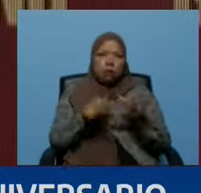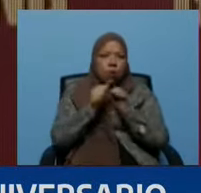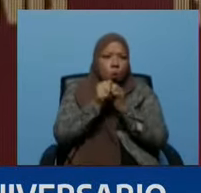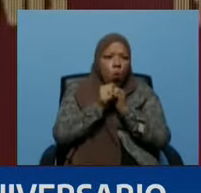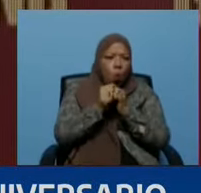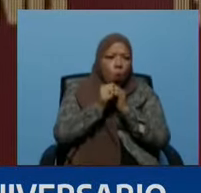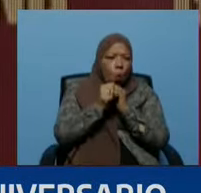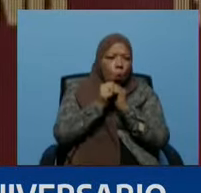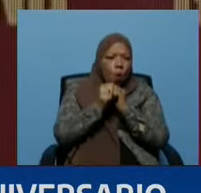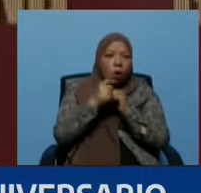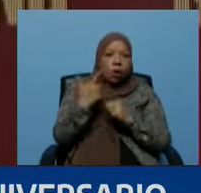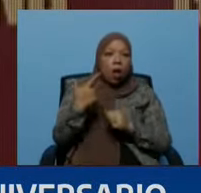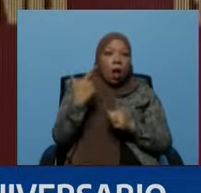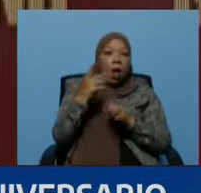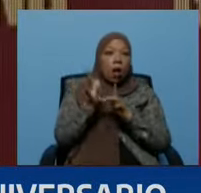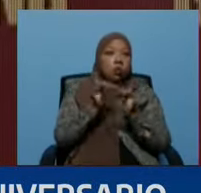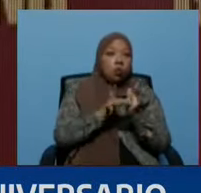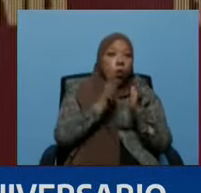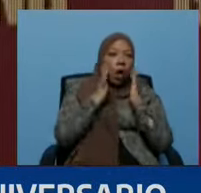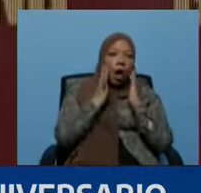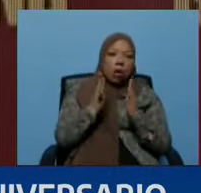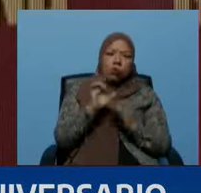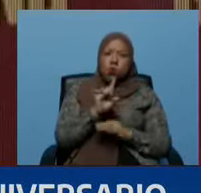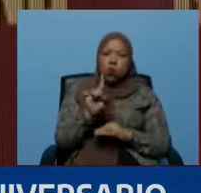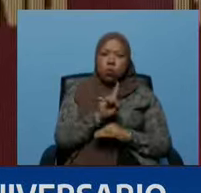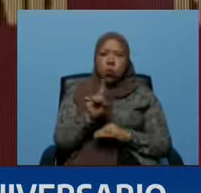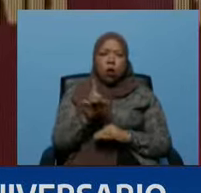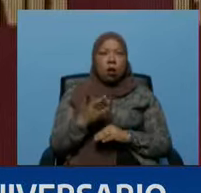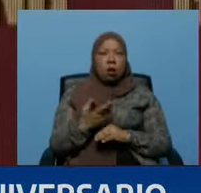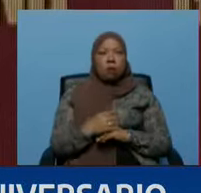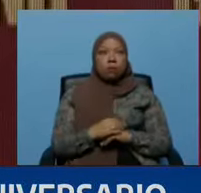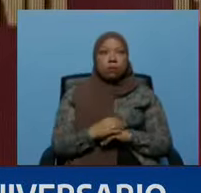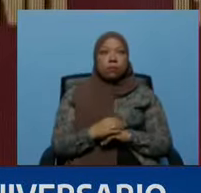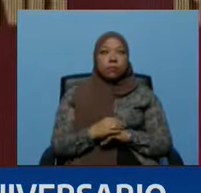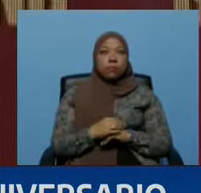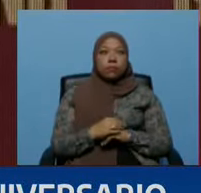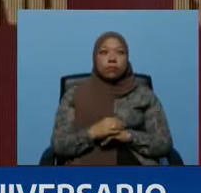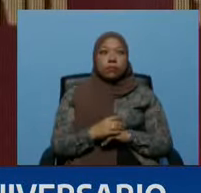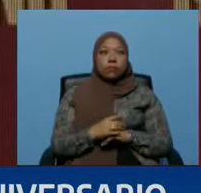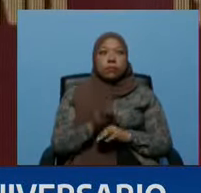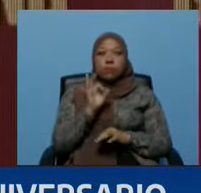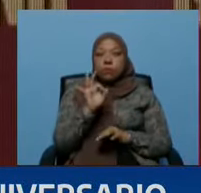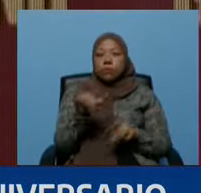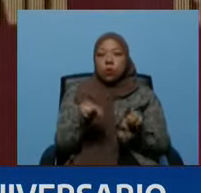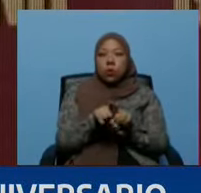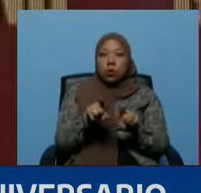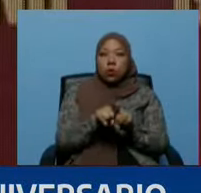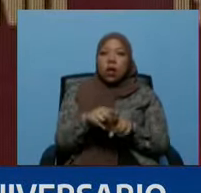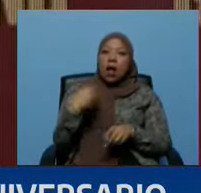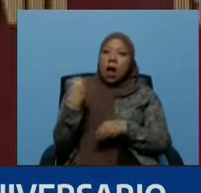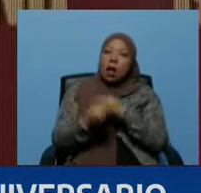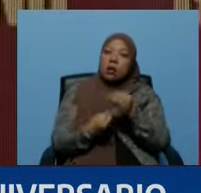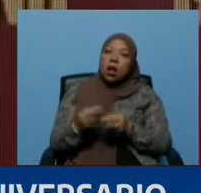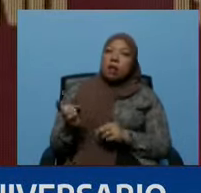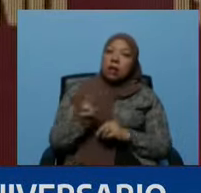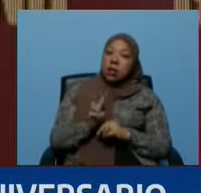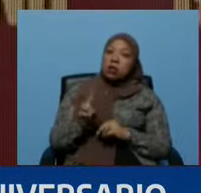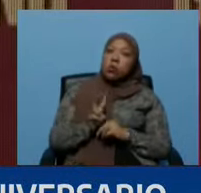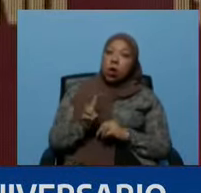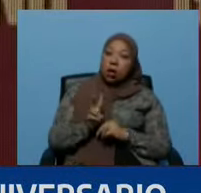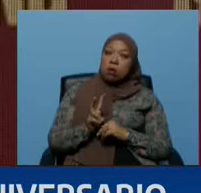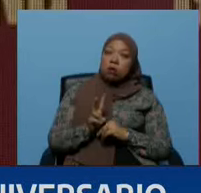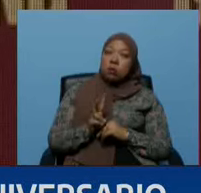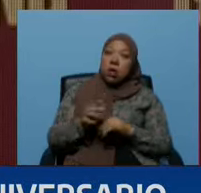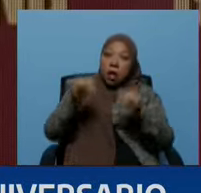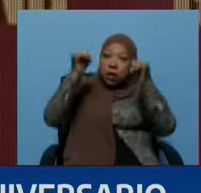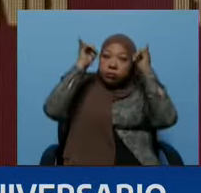Y ellos entonces... Como yo conté eso, me dijeron exactamente lo que hay que hacer con el